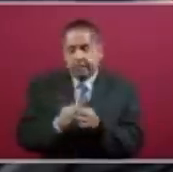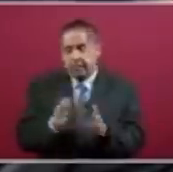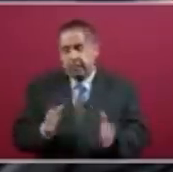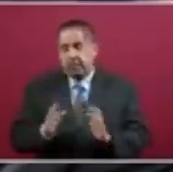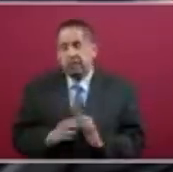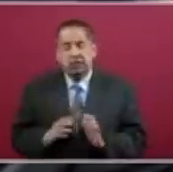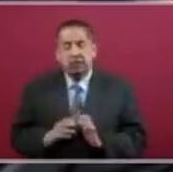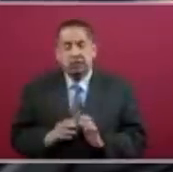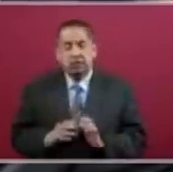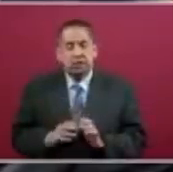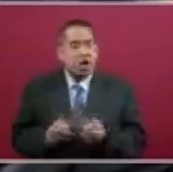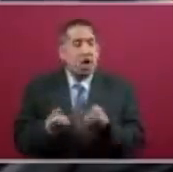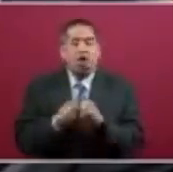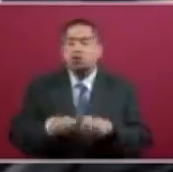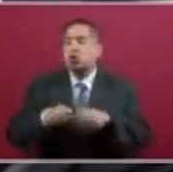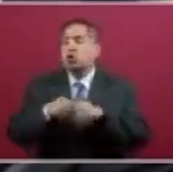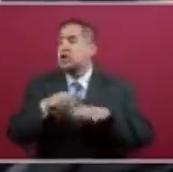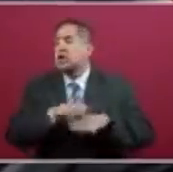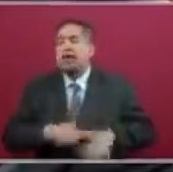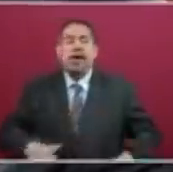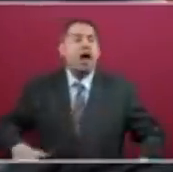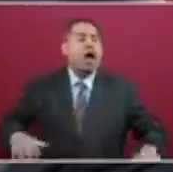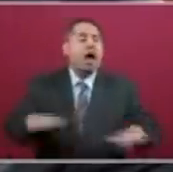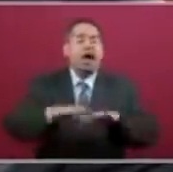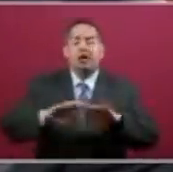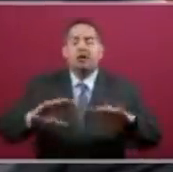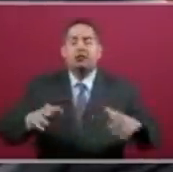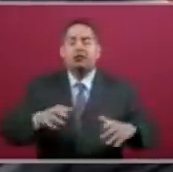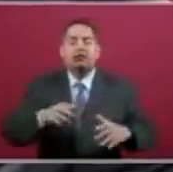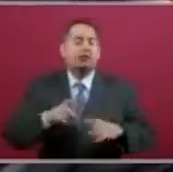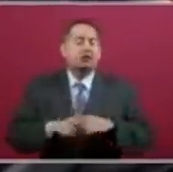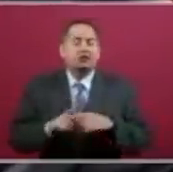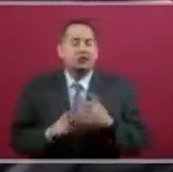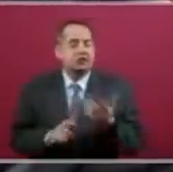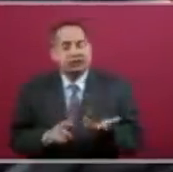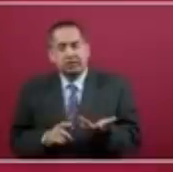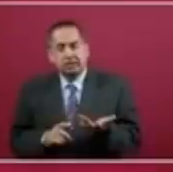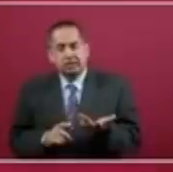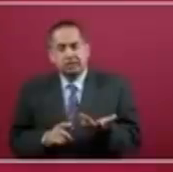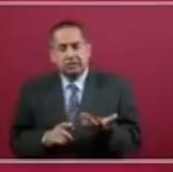y en una sociedad tan